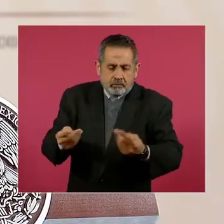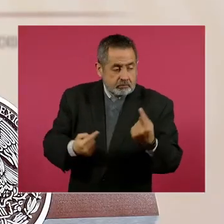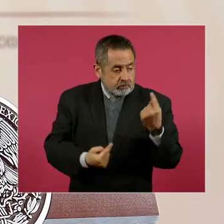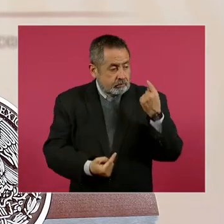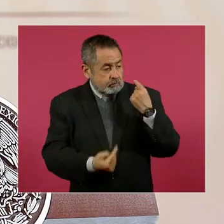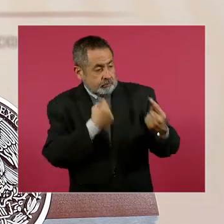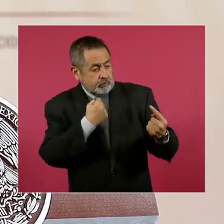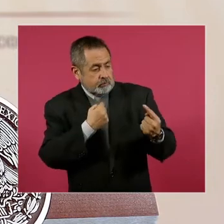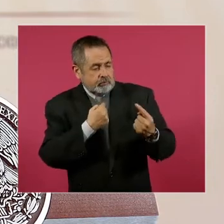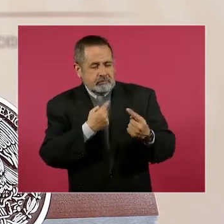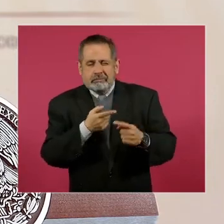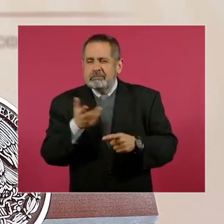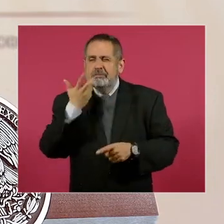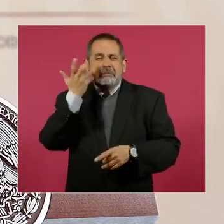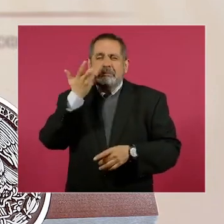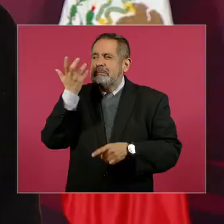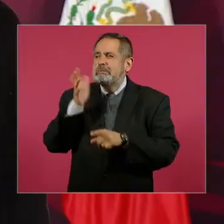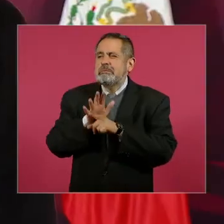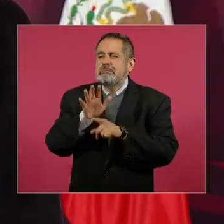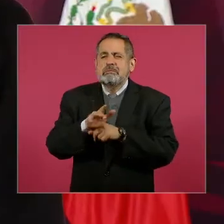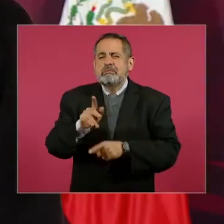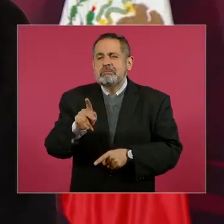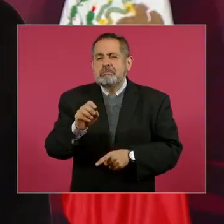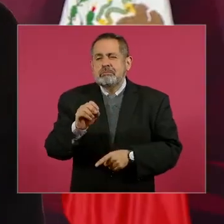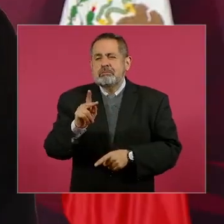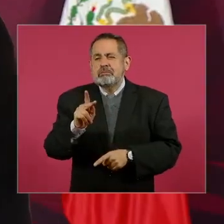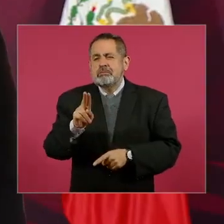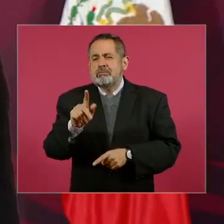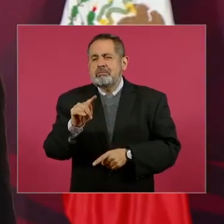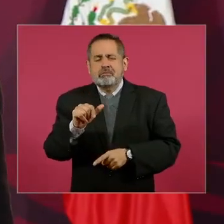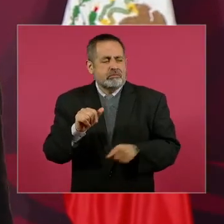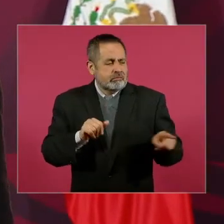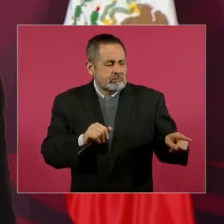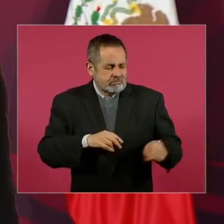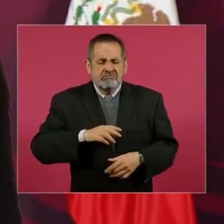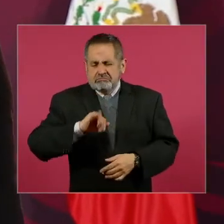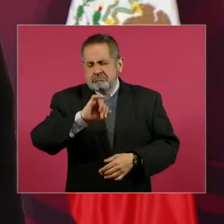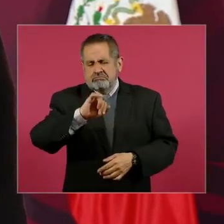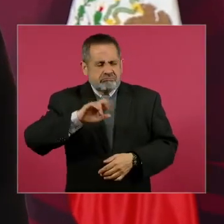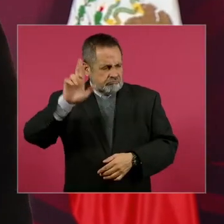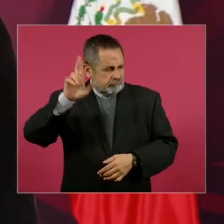es ser populista, que me apunten en la lista.